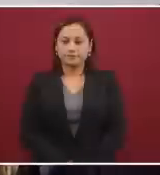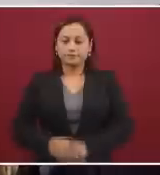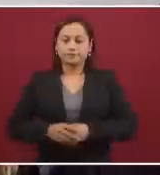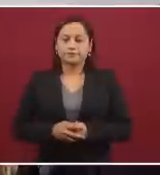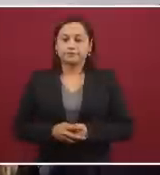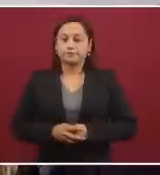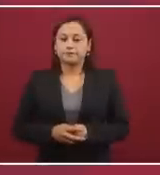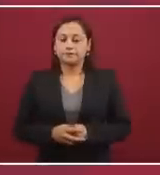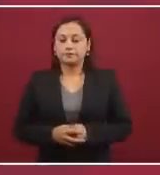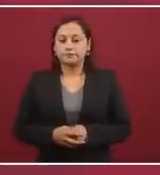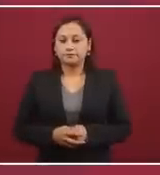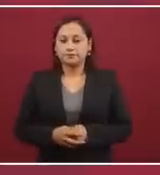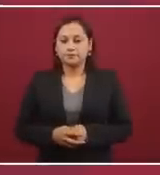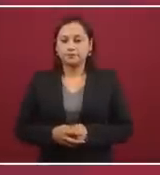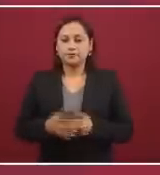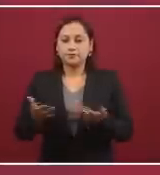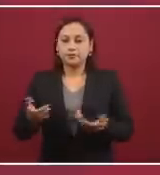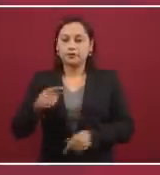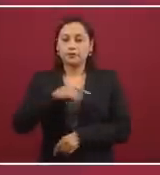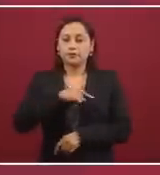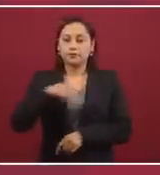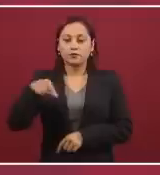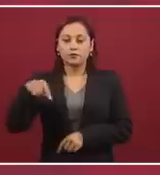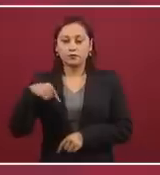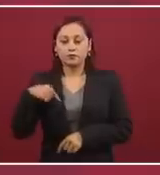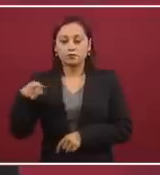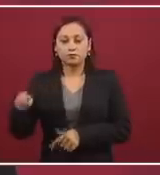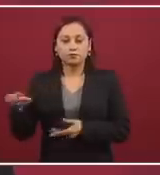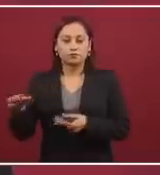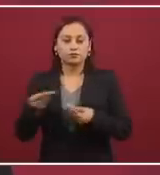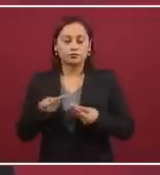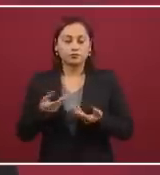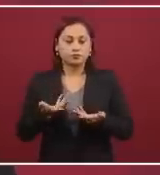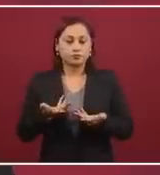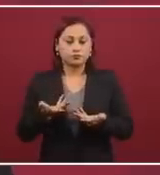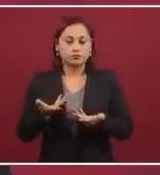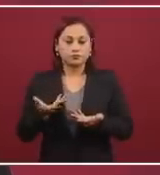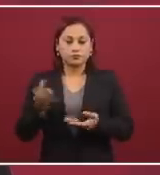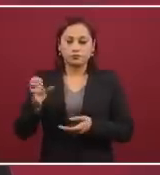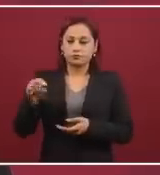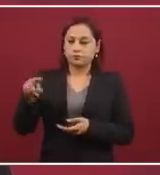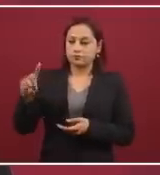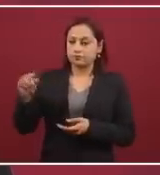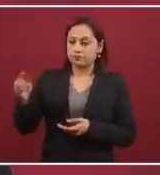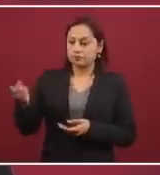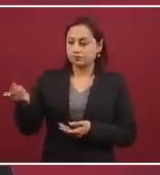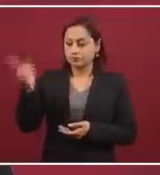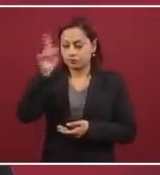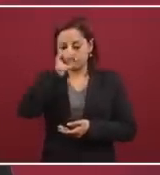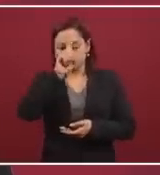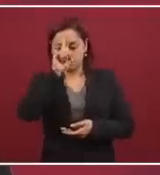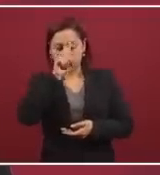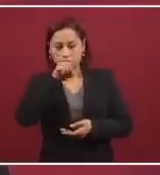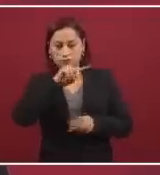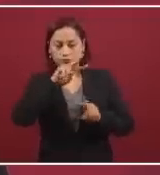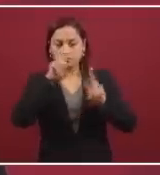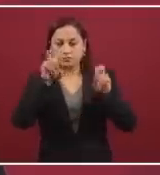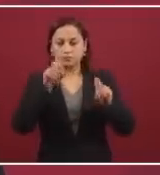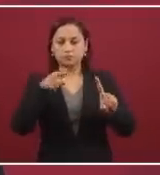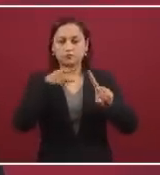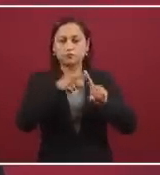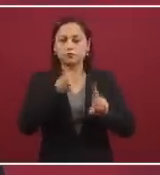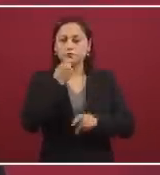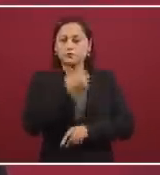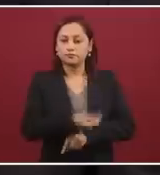y a nosotros nos manden una recomendación por las estancias infantiles cuando